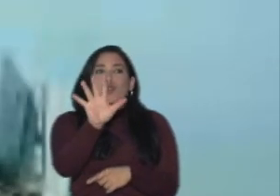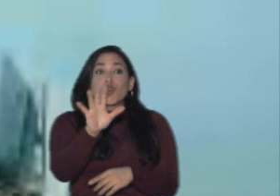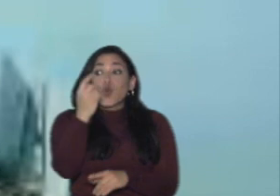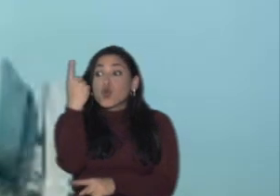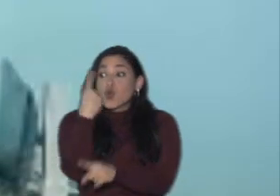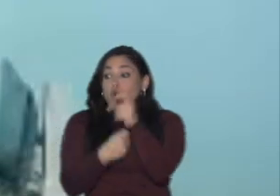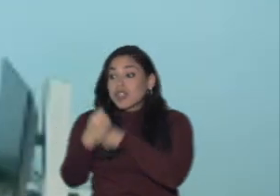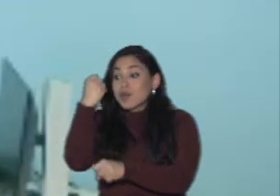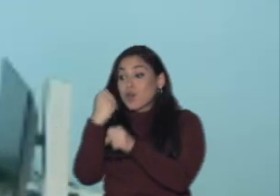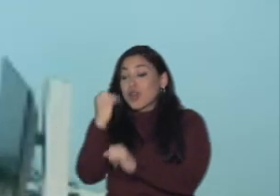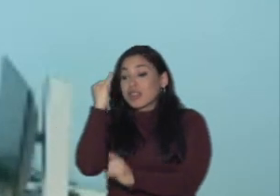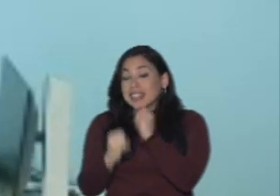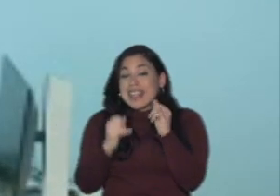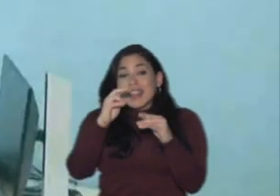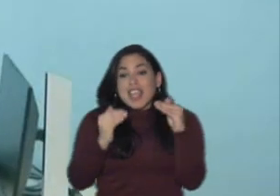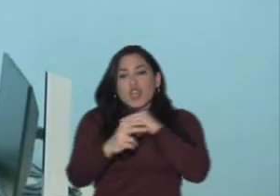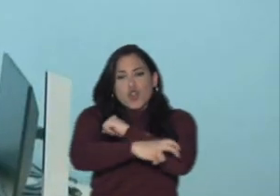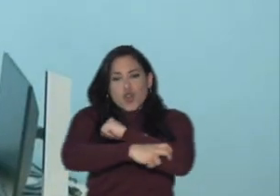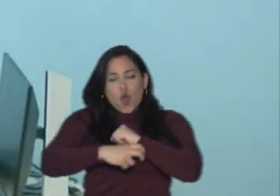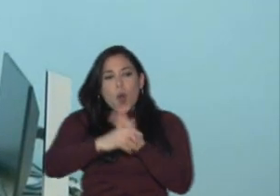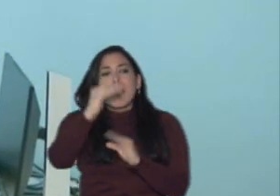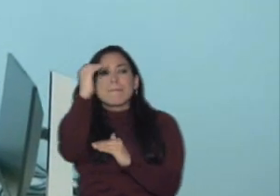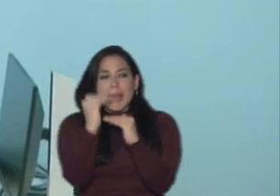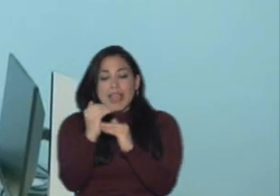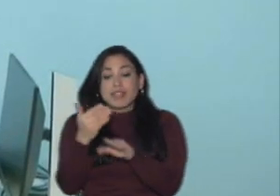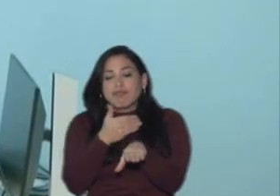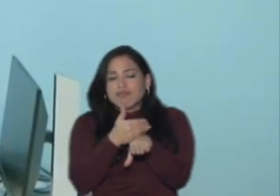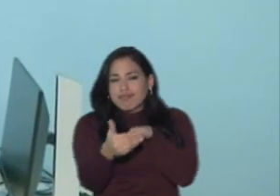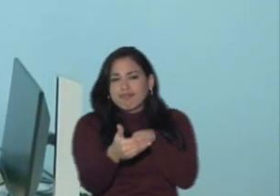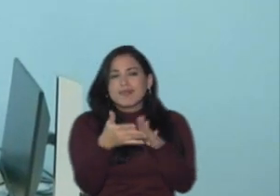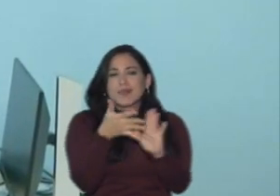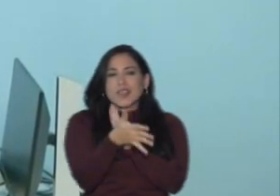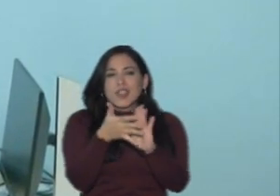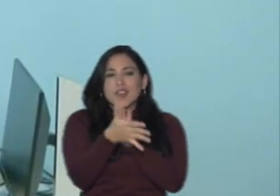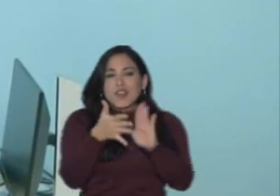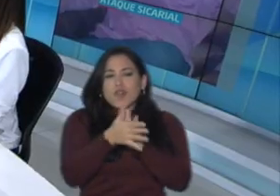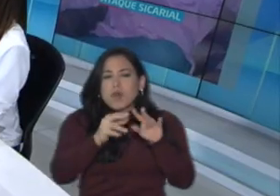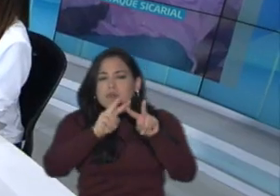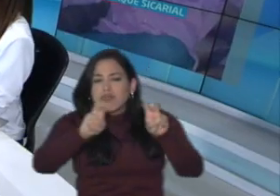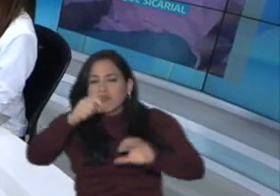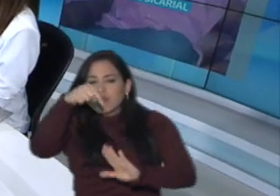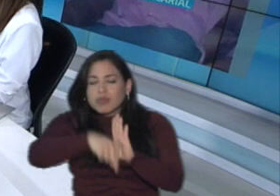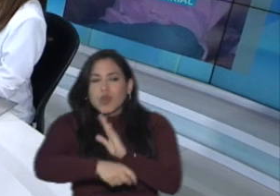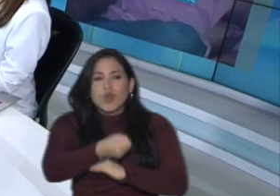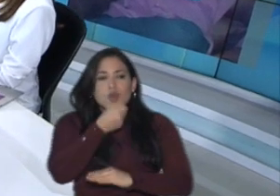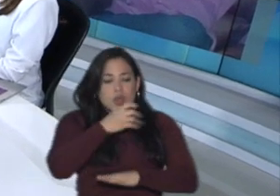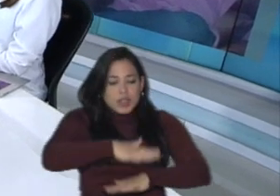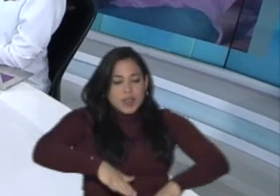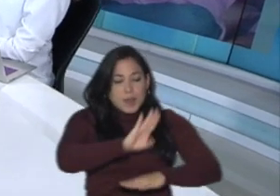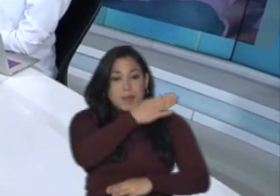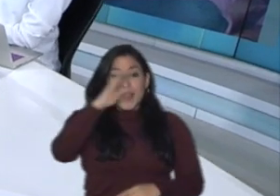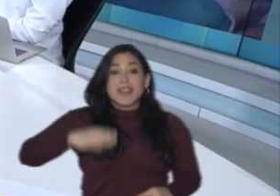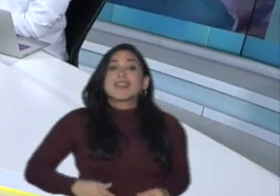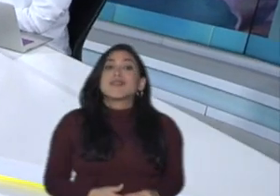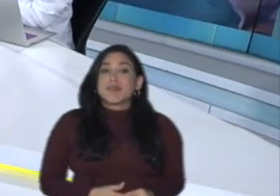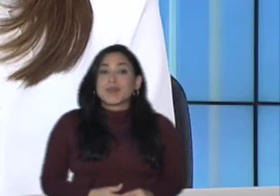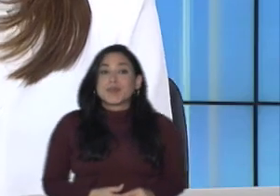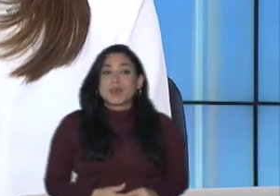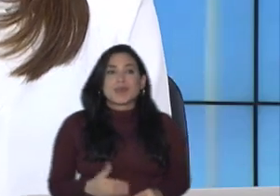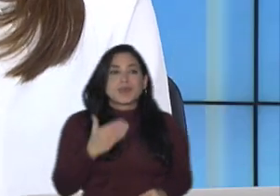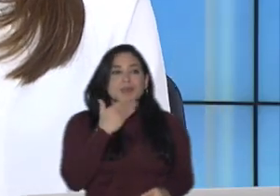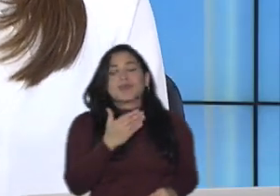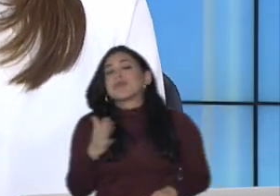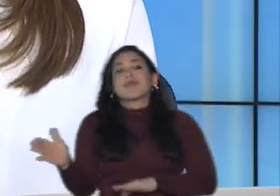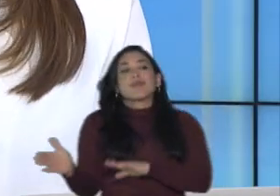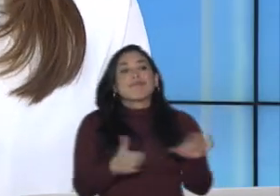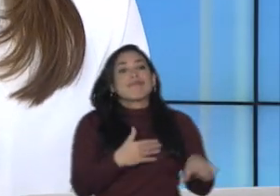el último año en cuanto al robo de energía. Más adelante tendremos otros detalles de esta noticia desde Barranquilla. Así es, Jorge, muchas